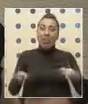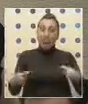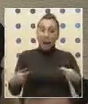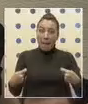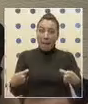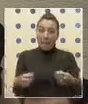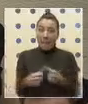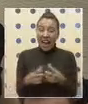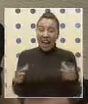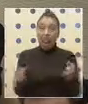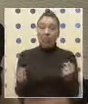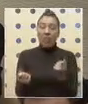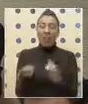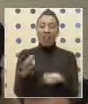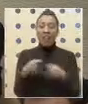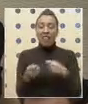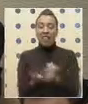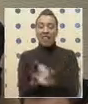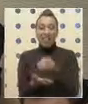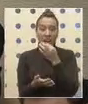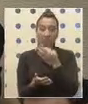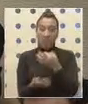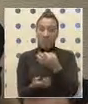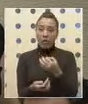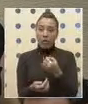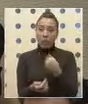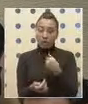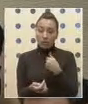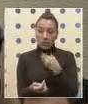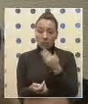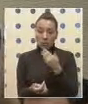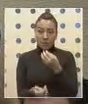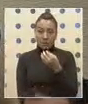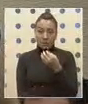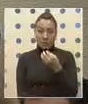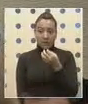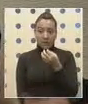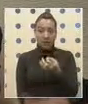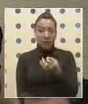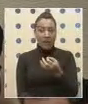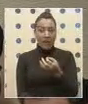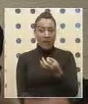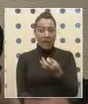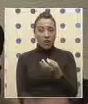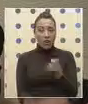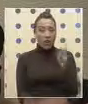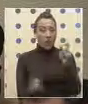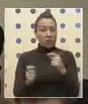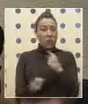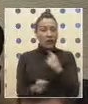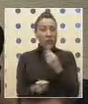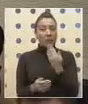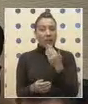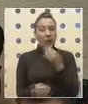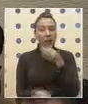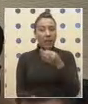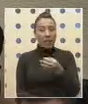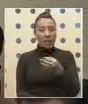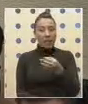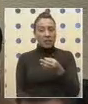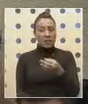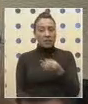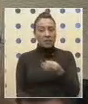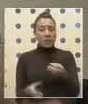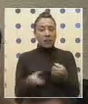en la venta de los remedios. Y en esto me hago eco, no tanto de lo que dicen los actores interesados, sino lo que dice la